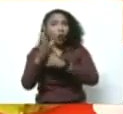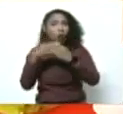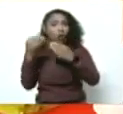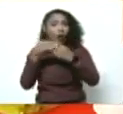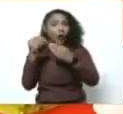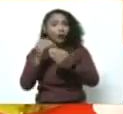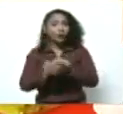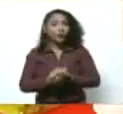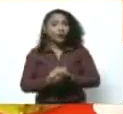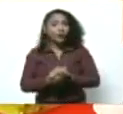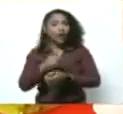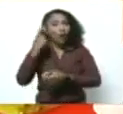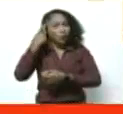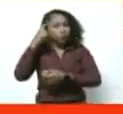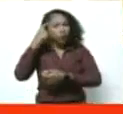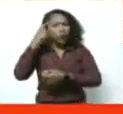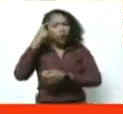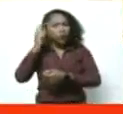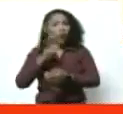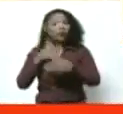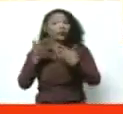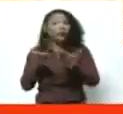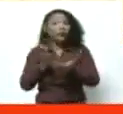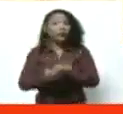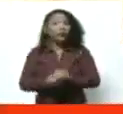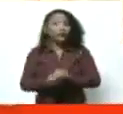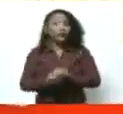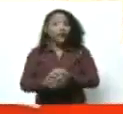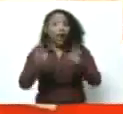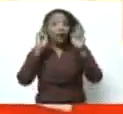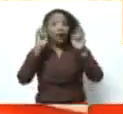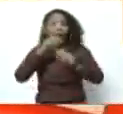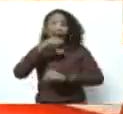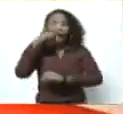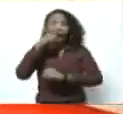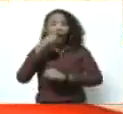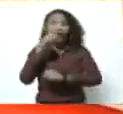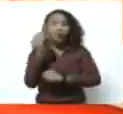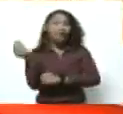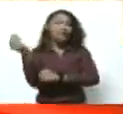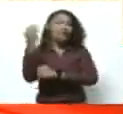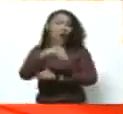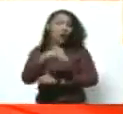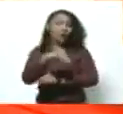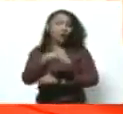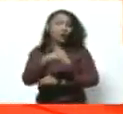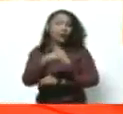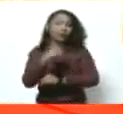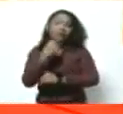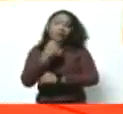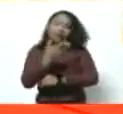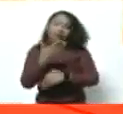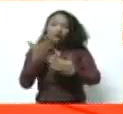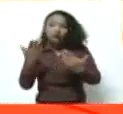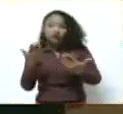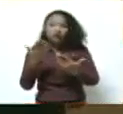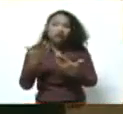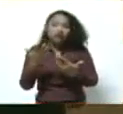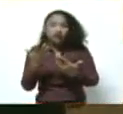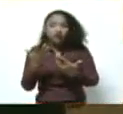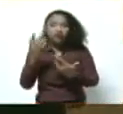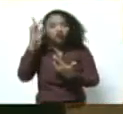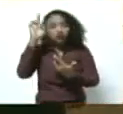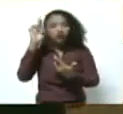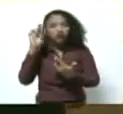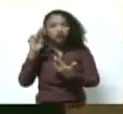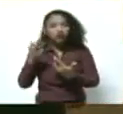$1,810,804. Recordemos que el tema odontológico es uno de los más, vamos a decir así, cotidianamente